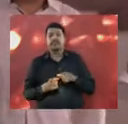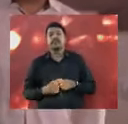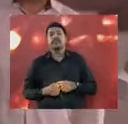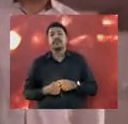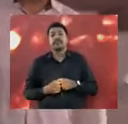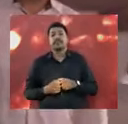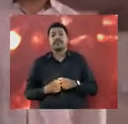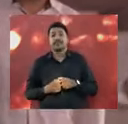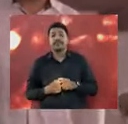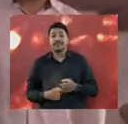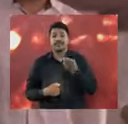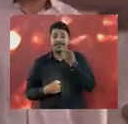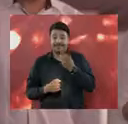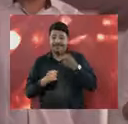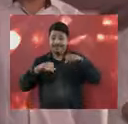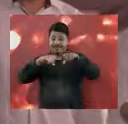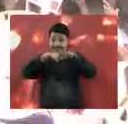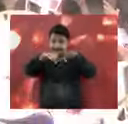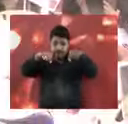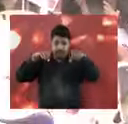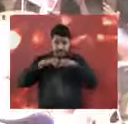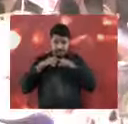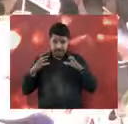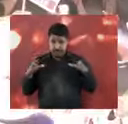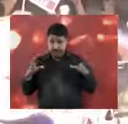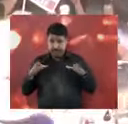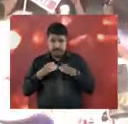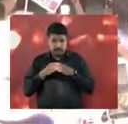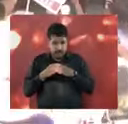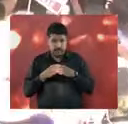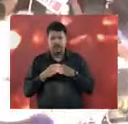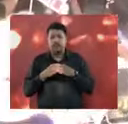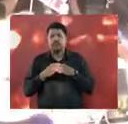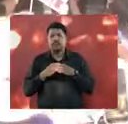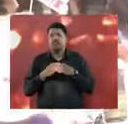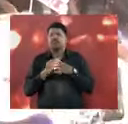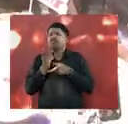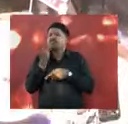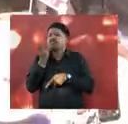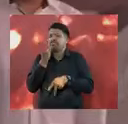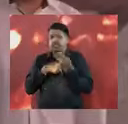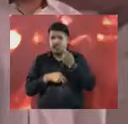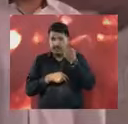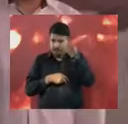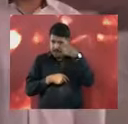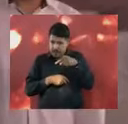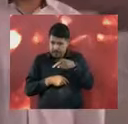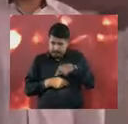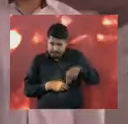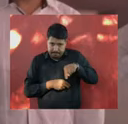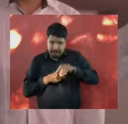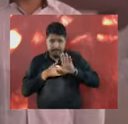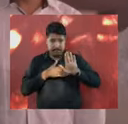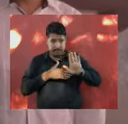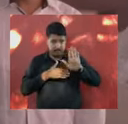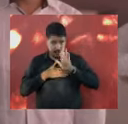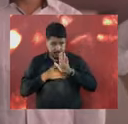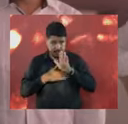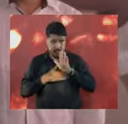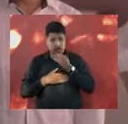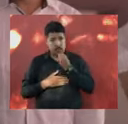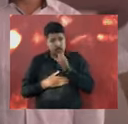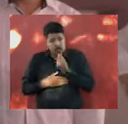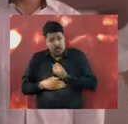Este equipo que estamos aquí, venimos a comprometernos con ustedes, porque nosotros tenemos